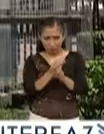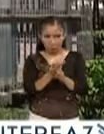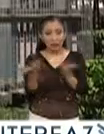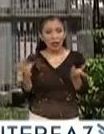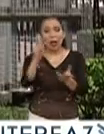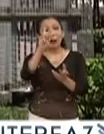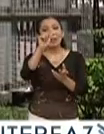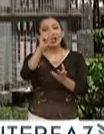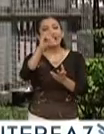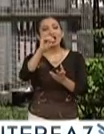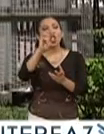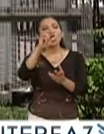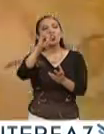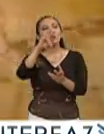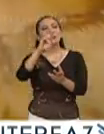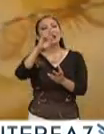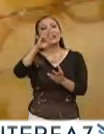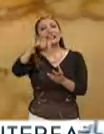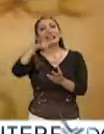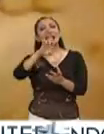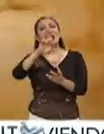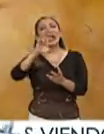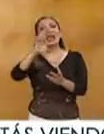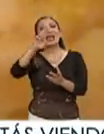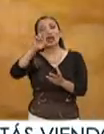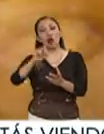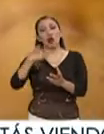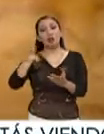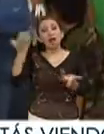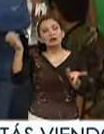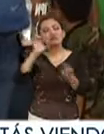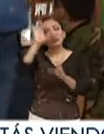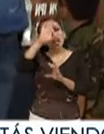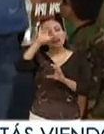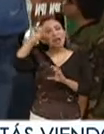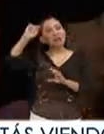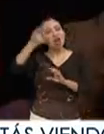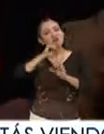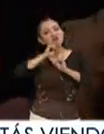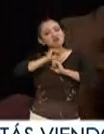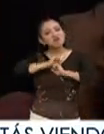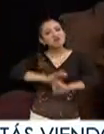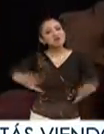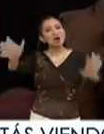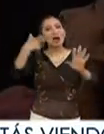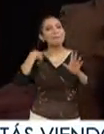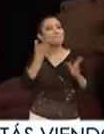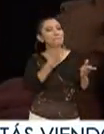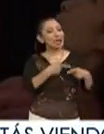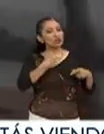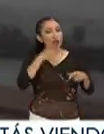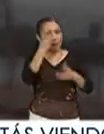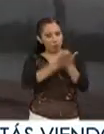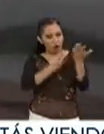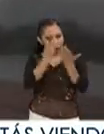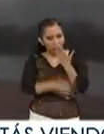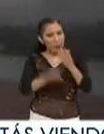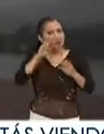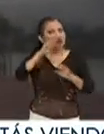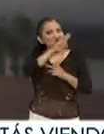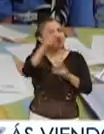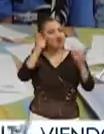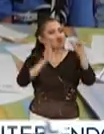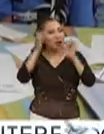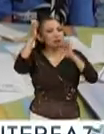El Planetario Luis Enrique Erro, un centro de divulgación de la ciencia y tecnología que ofrece a los visitantes programas